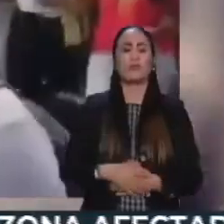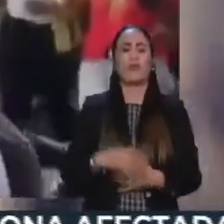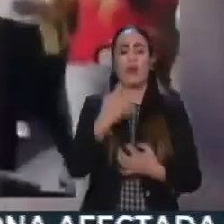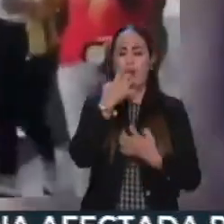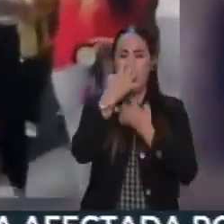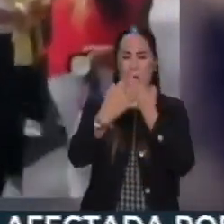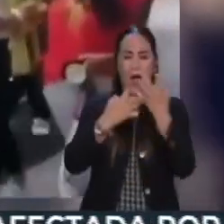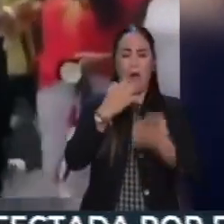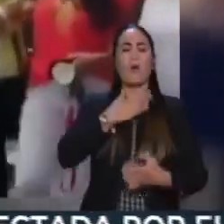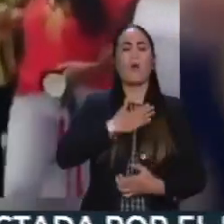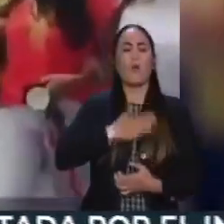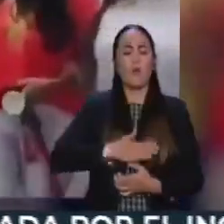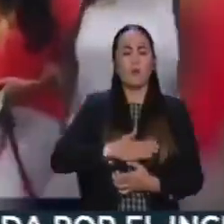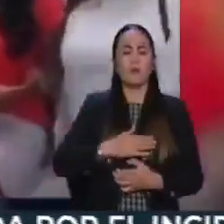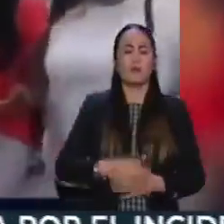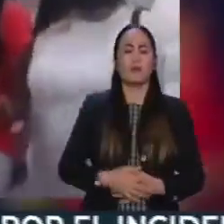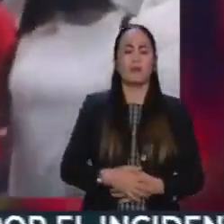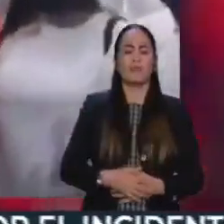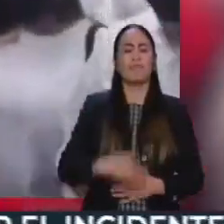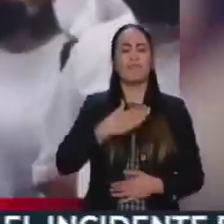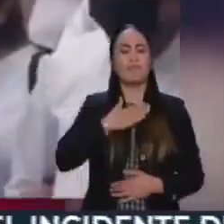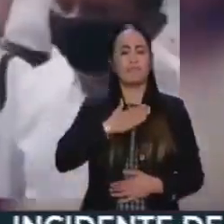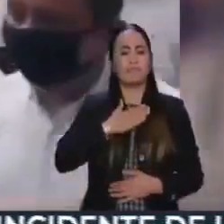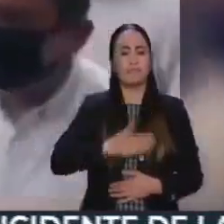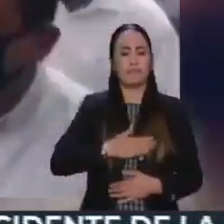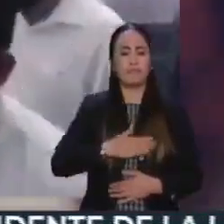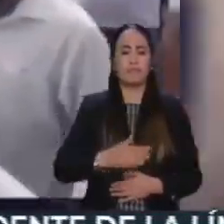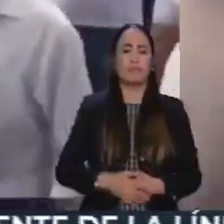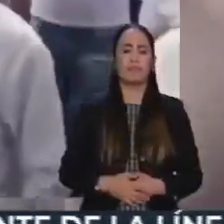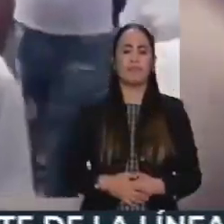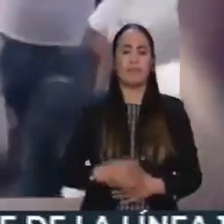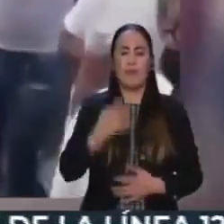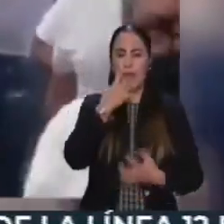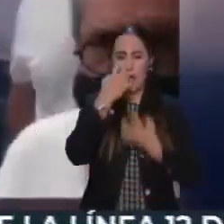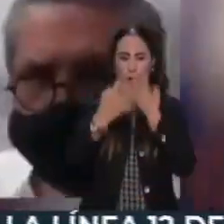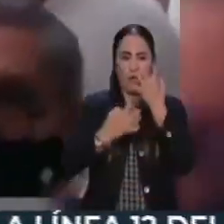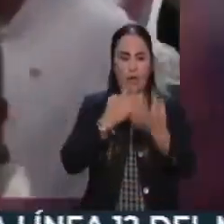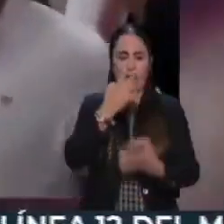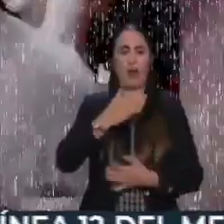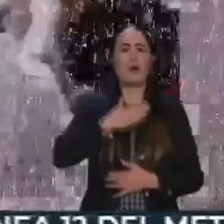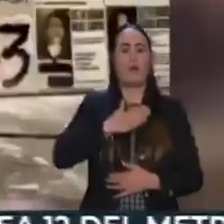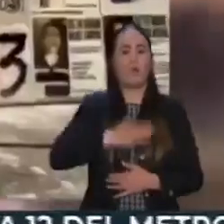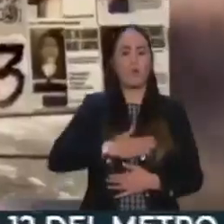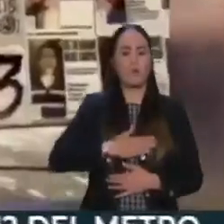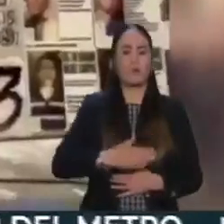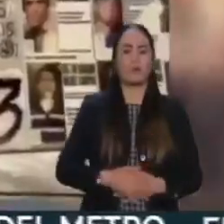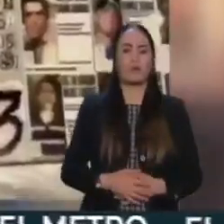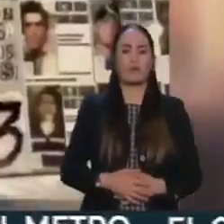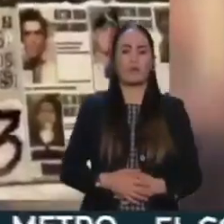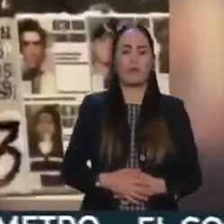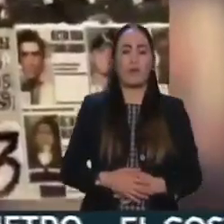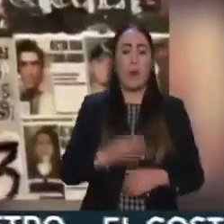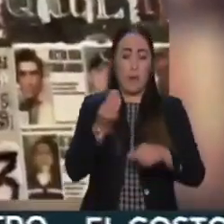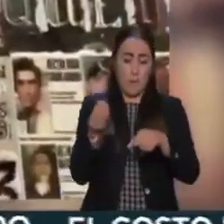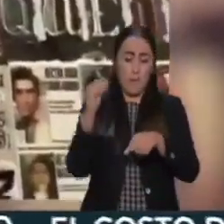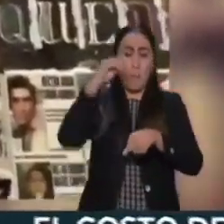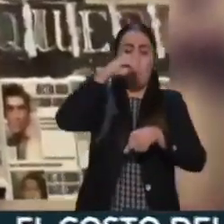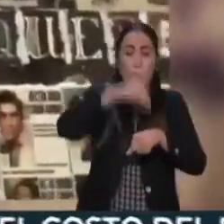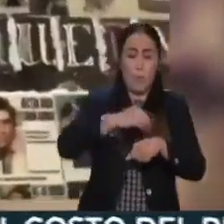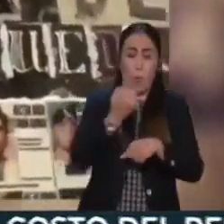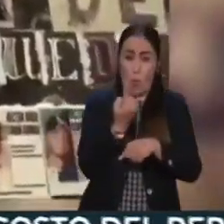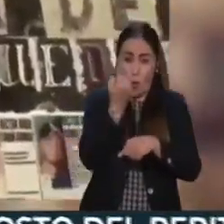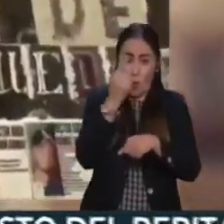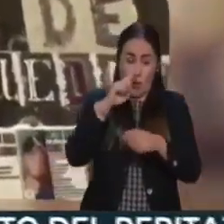Justicia, justicia, justicia, justicia. Ni uno más, ni